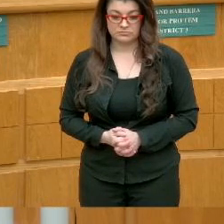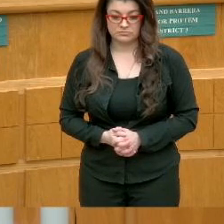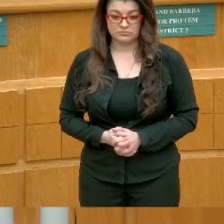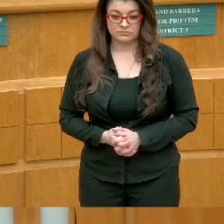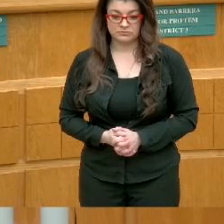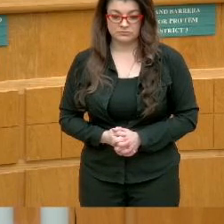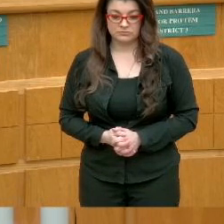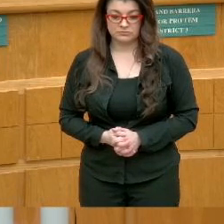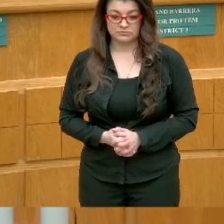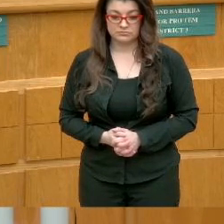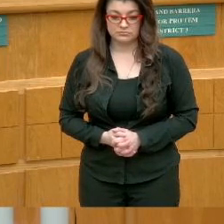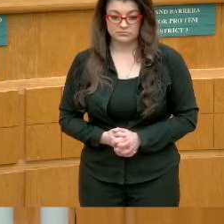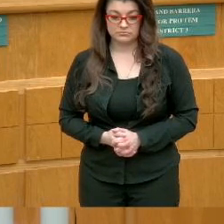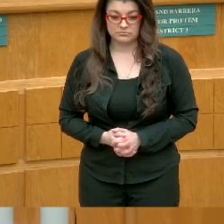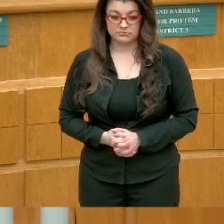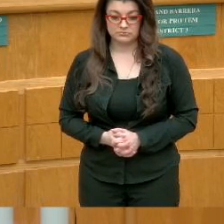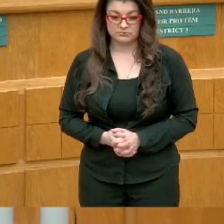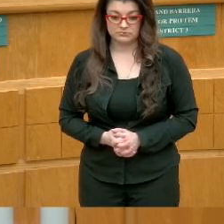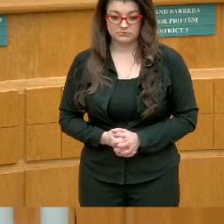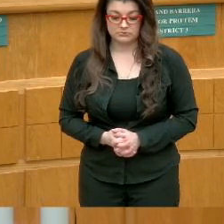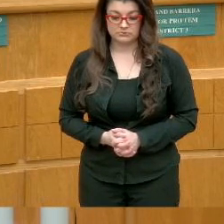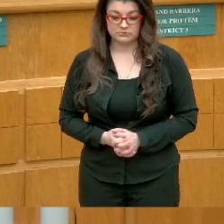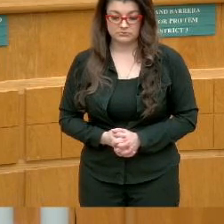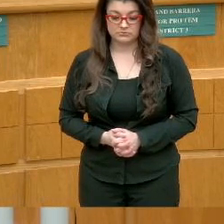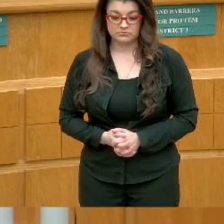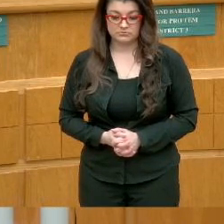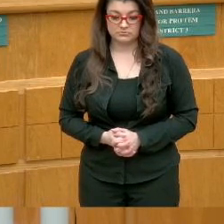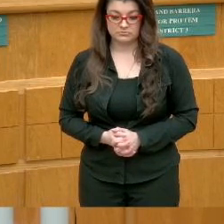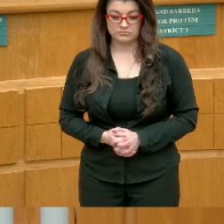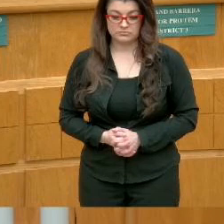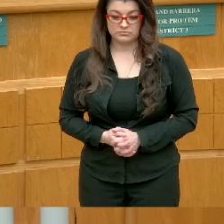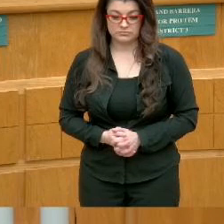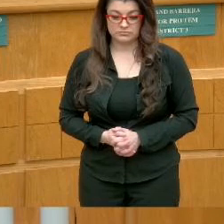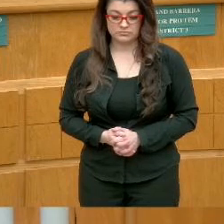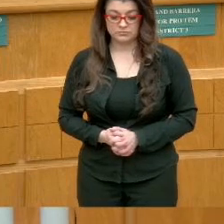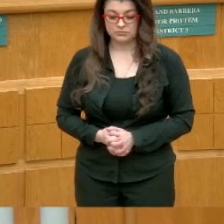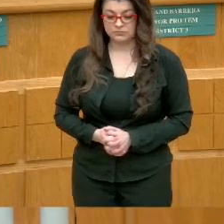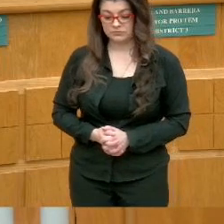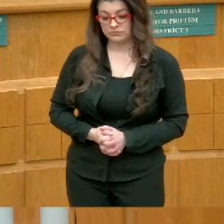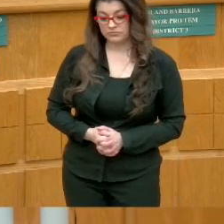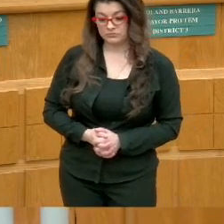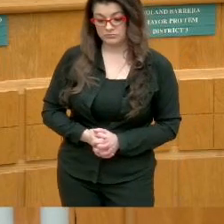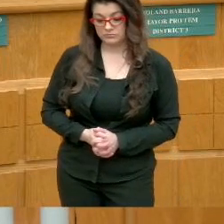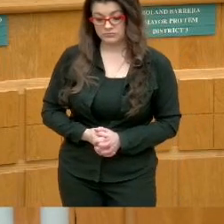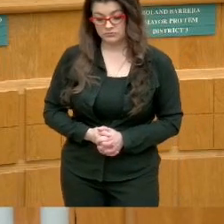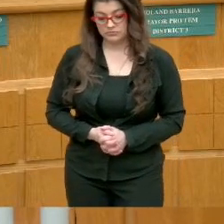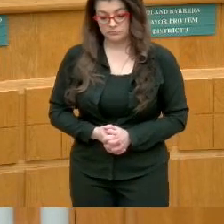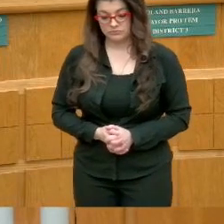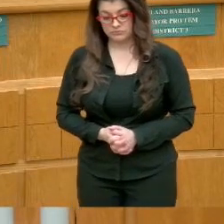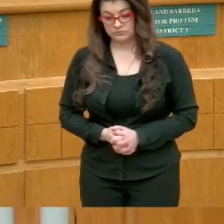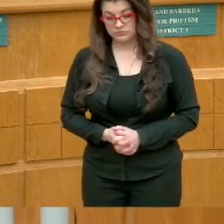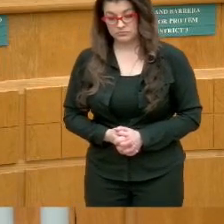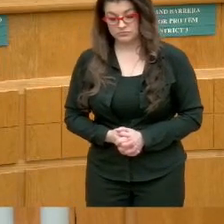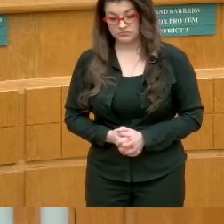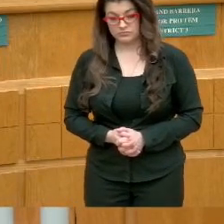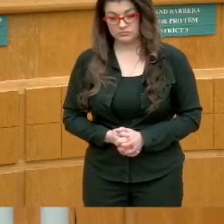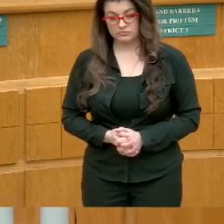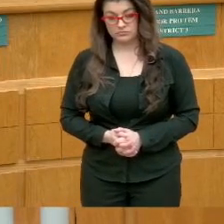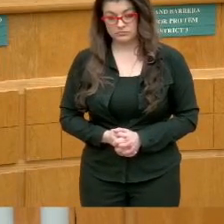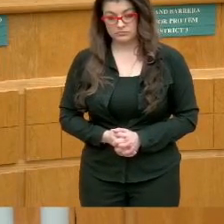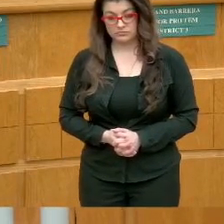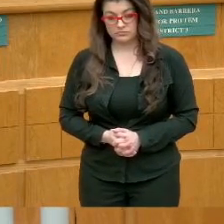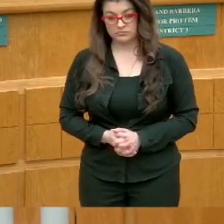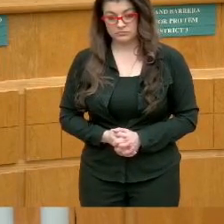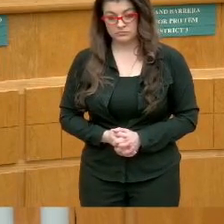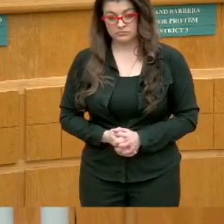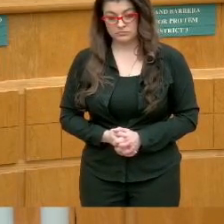enfermo, quédese en casa. No vaya al trabajo enfermo. Vuelva a trabajar solo cuando esté completamente recuperado. Como siempre, continúe haciendo su parte